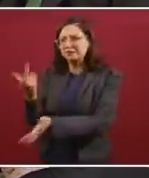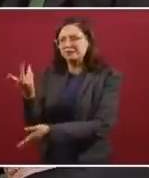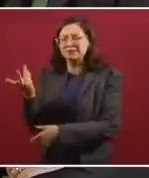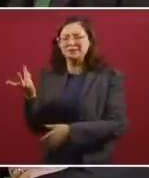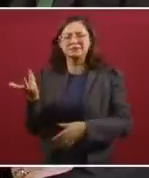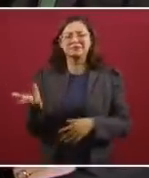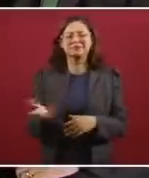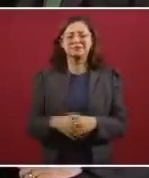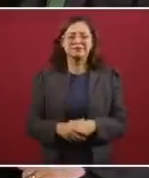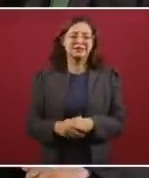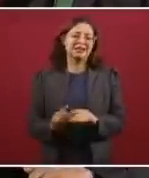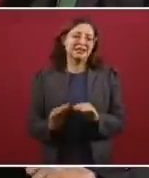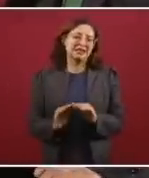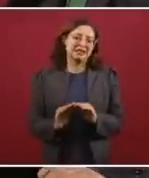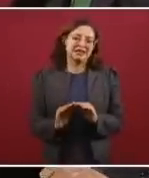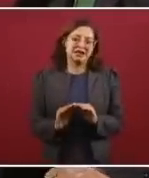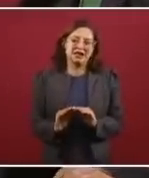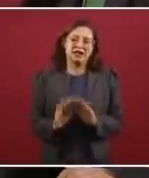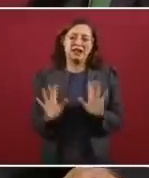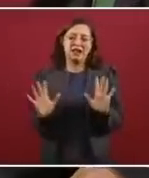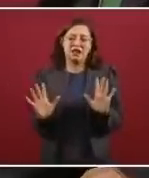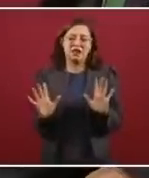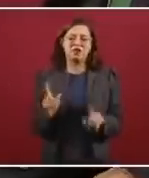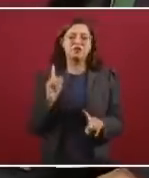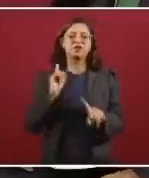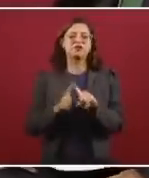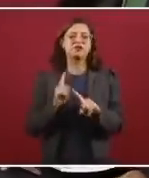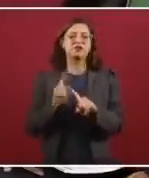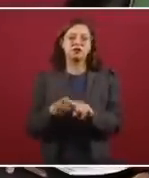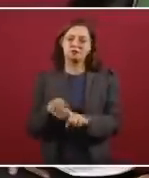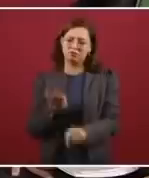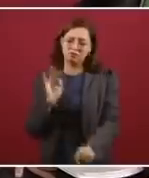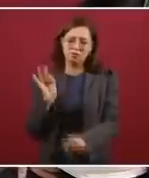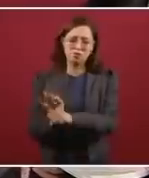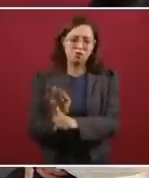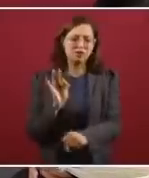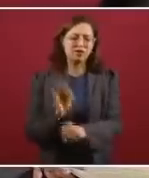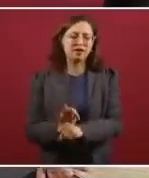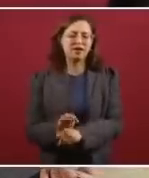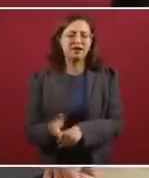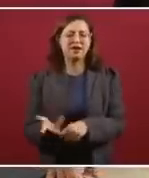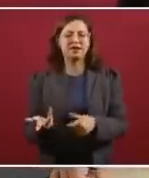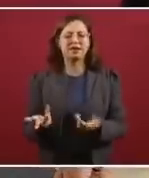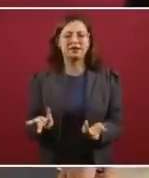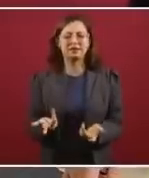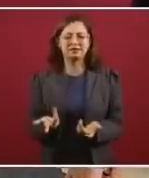Y desde luego todas estas cosas fueron protegidas.